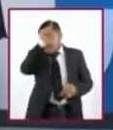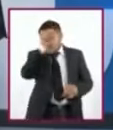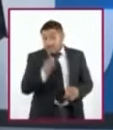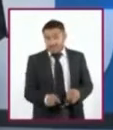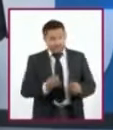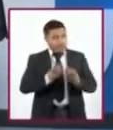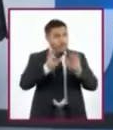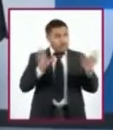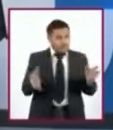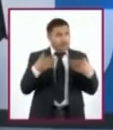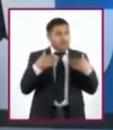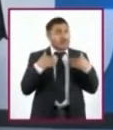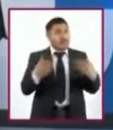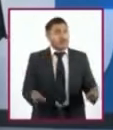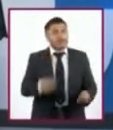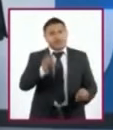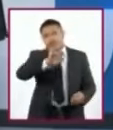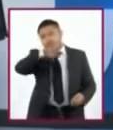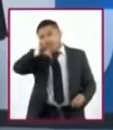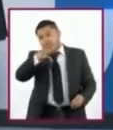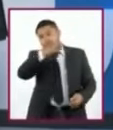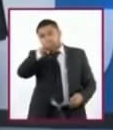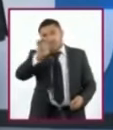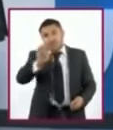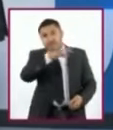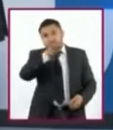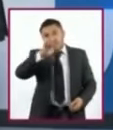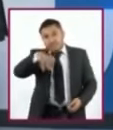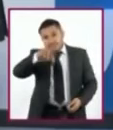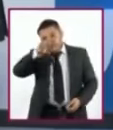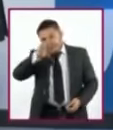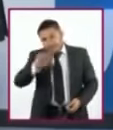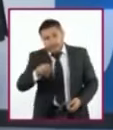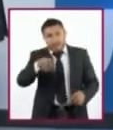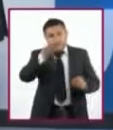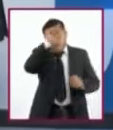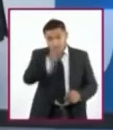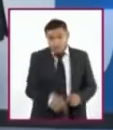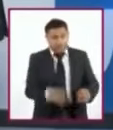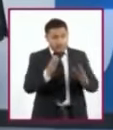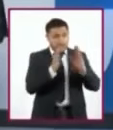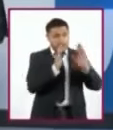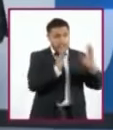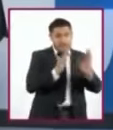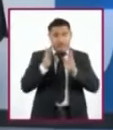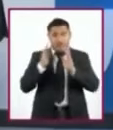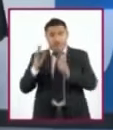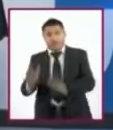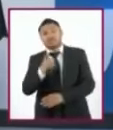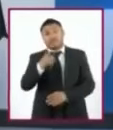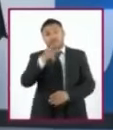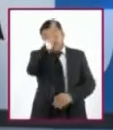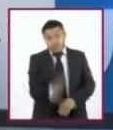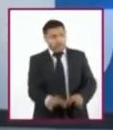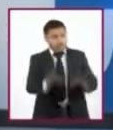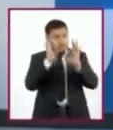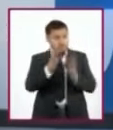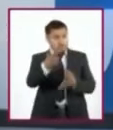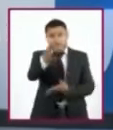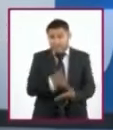Claro, entendiendo eje de simetría como una recta que divide una figura exactamente a la mitad.